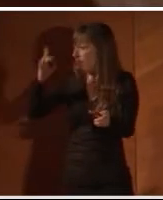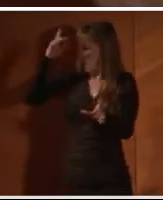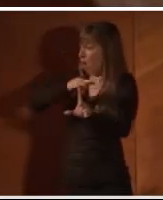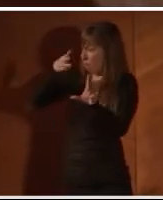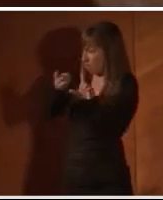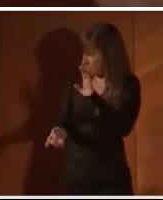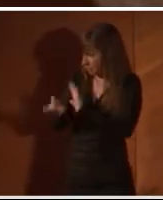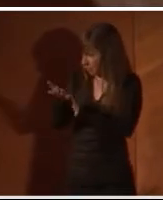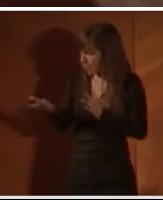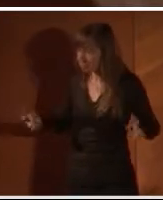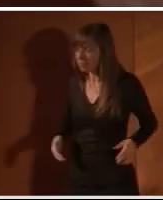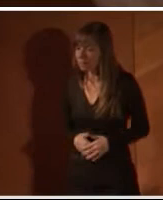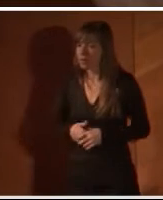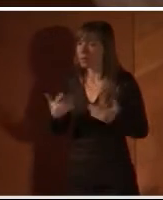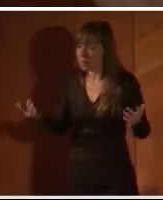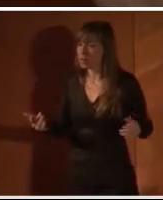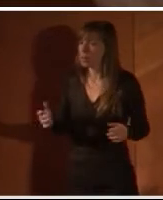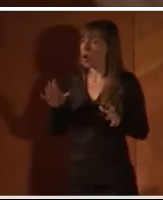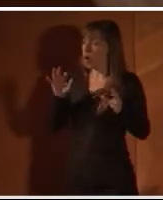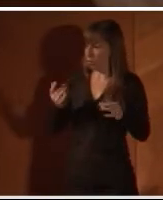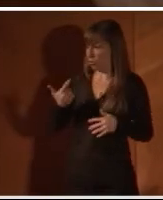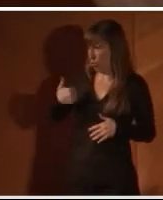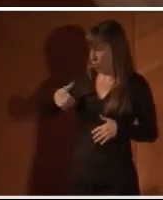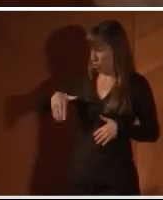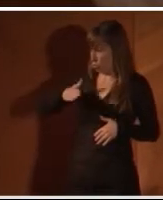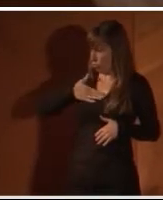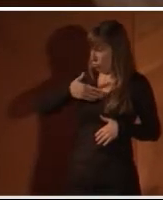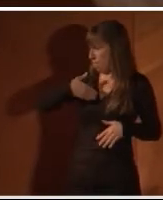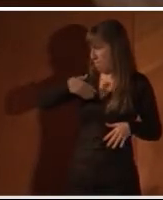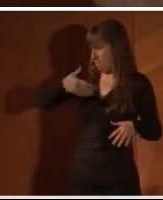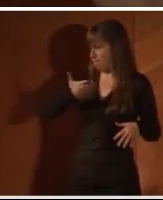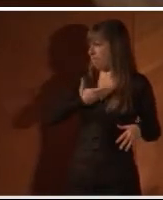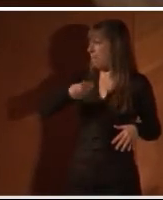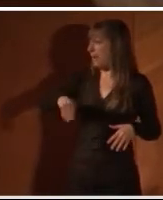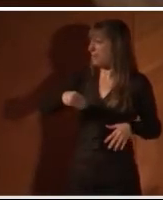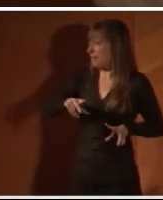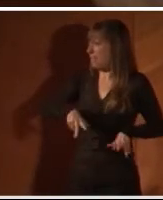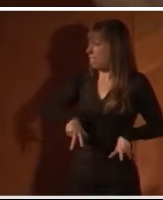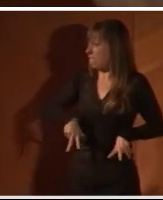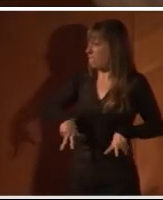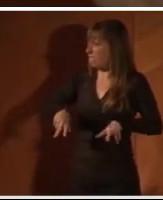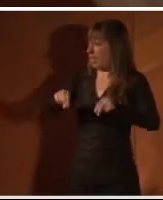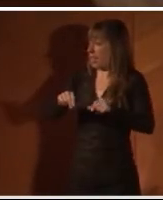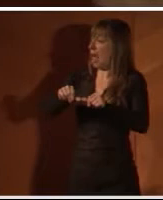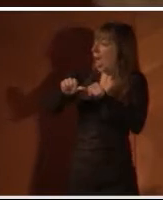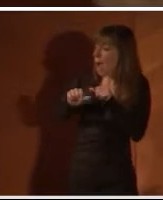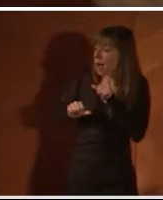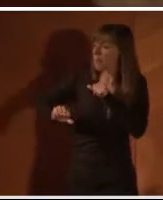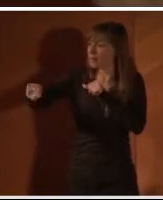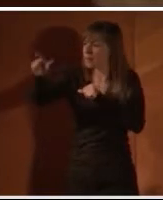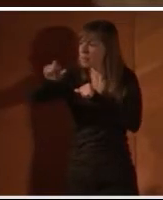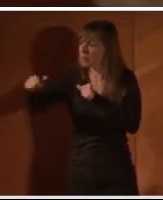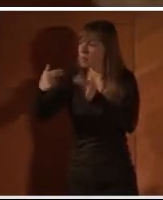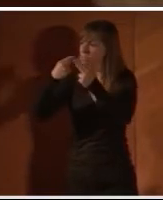Seguramente, cuando nos estudien los que vengan detrás de nosotros, hablarán de este siglo como el siglo en que empezó a cuestionarse las